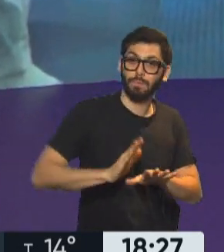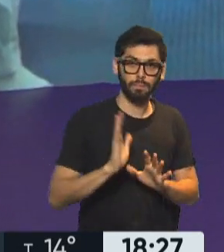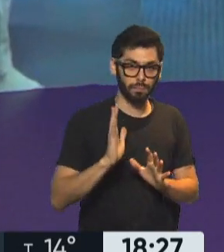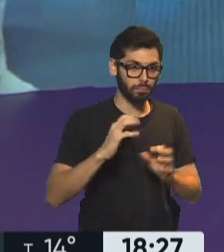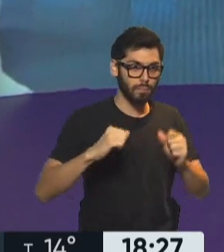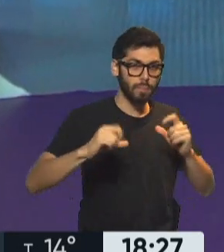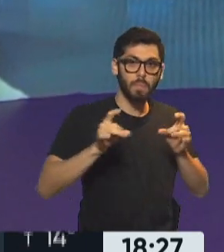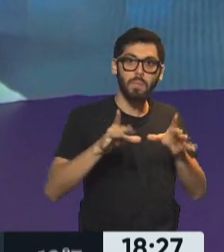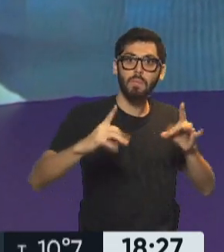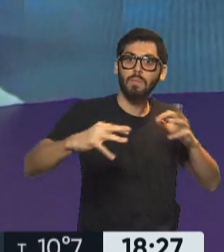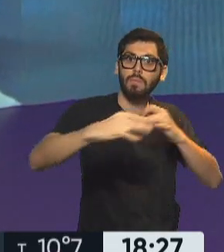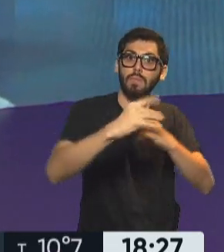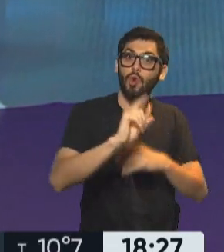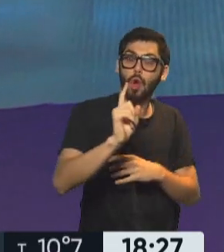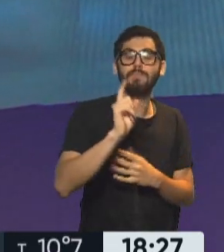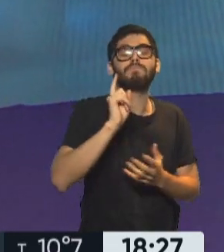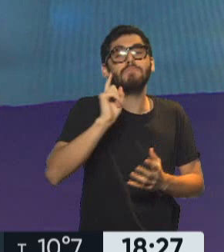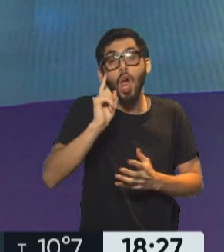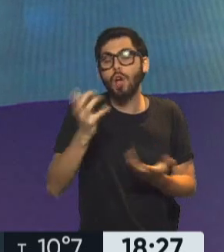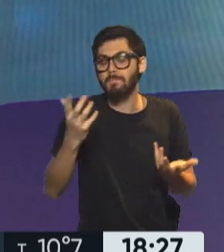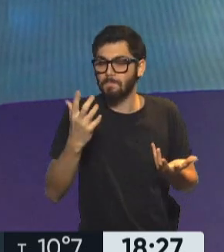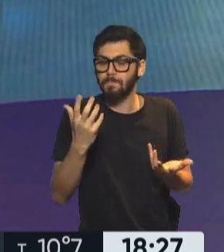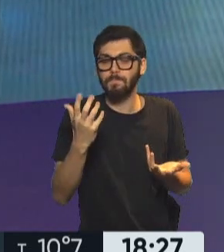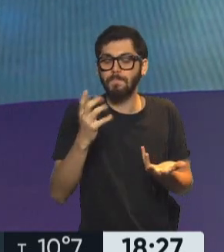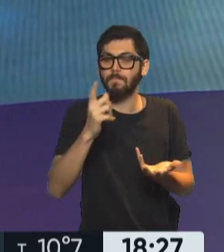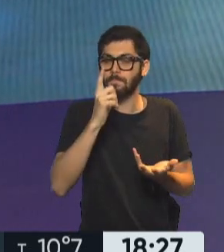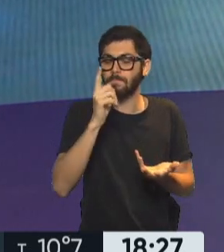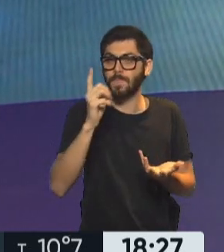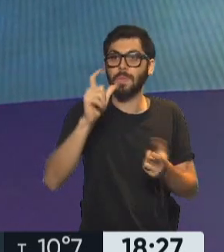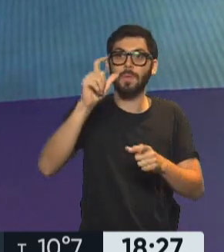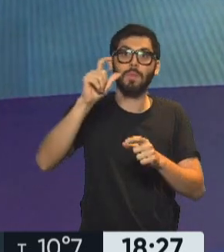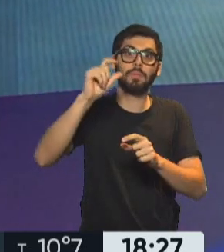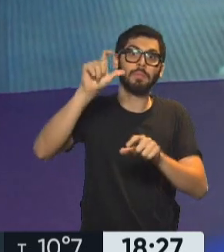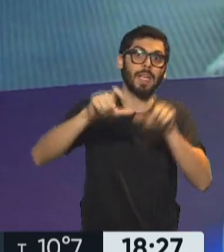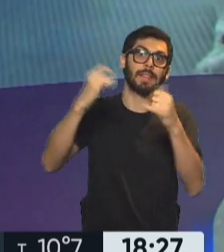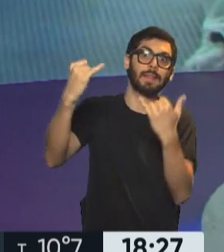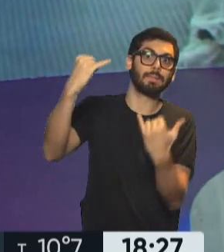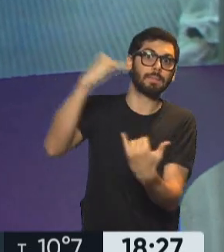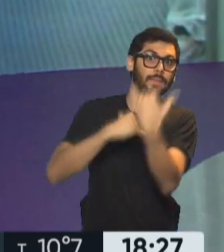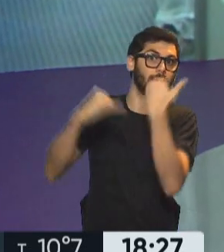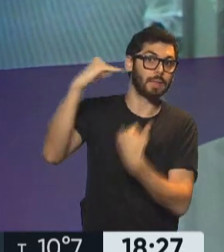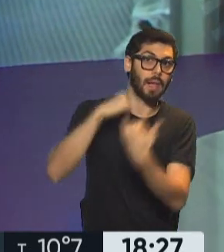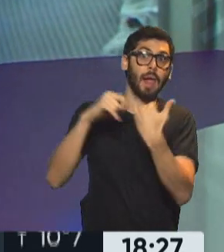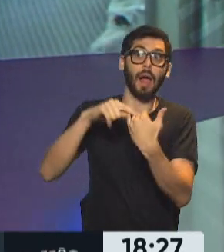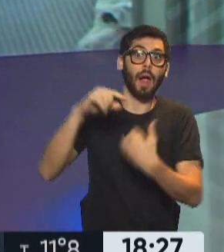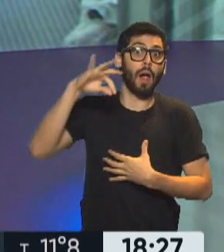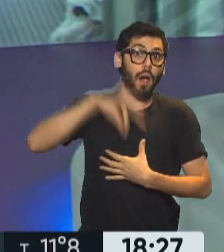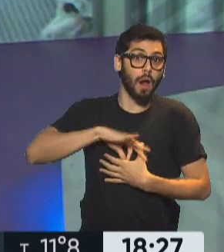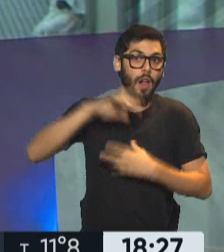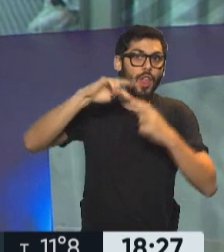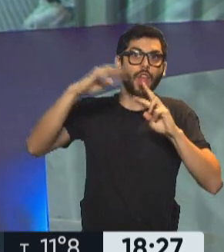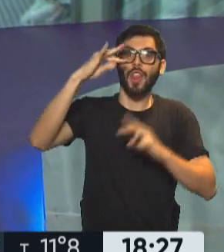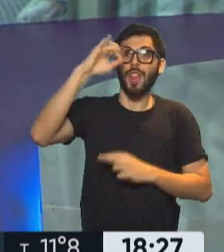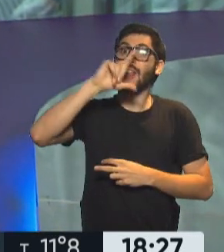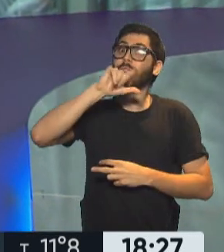circulación comunitaria. Pero esto se sabe a la medida que ingresan viajeros. Y algunos de ellos tienen esa variante,